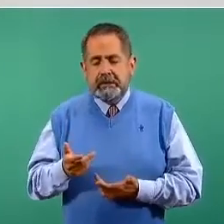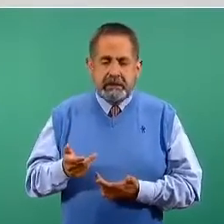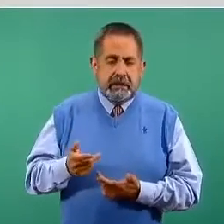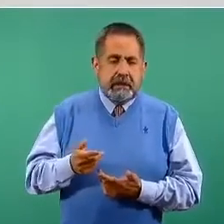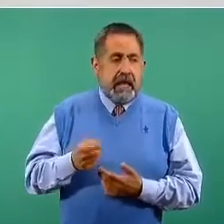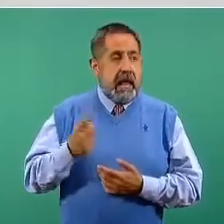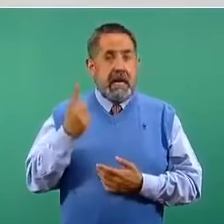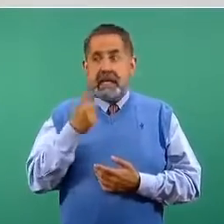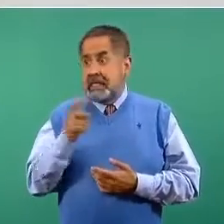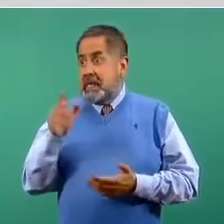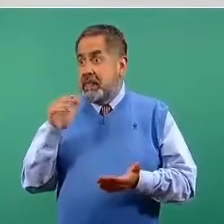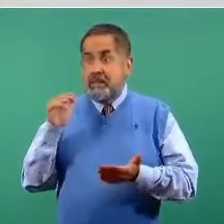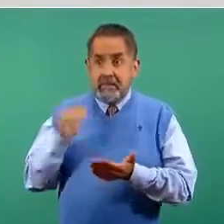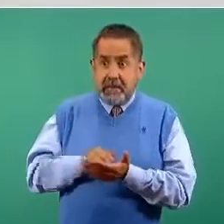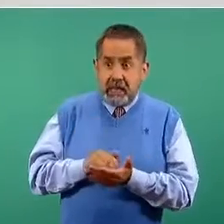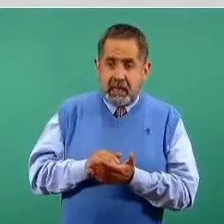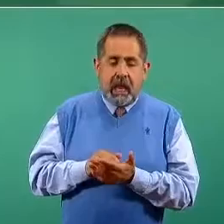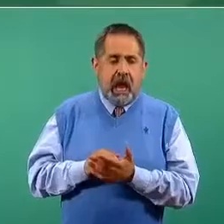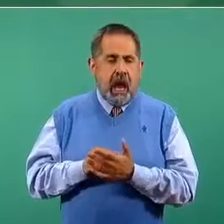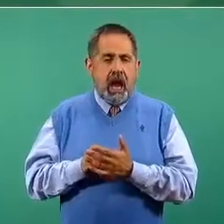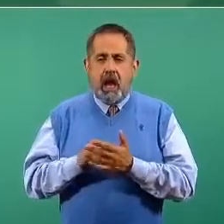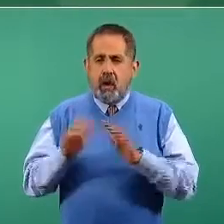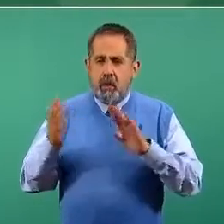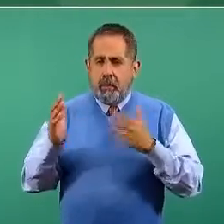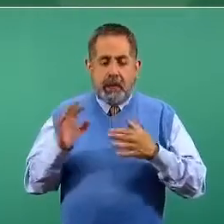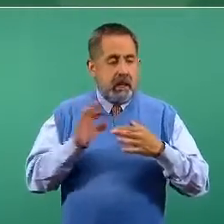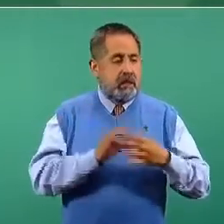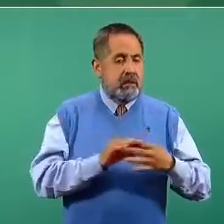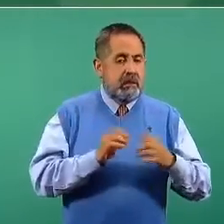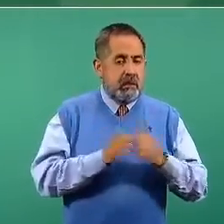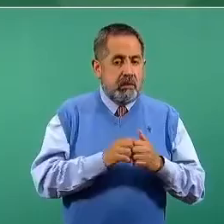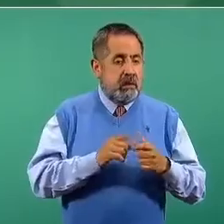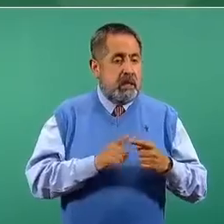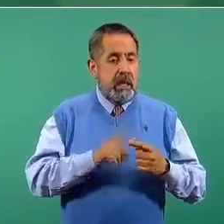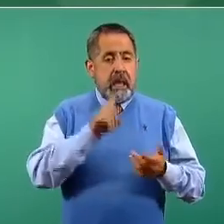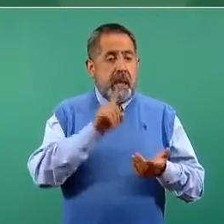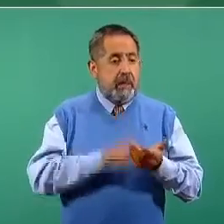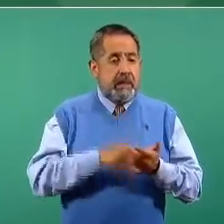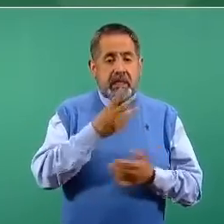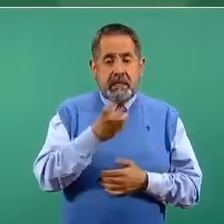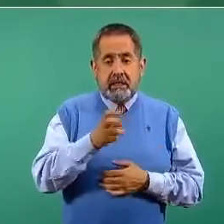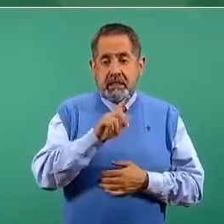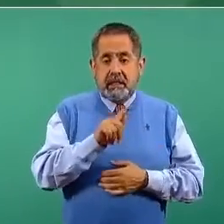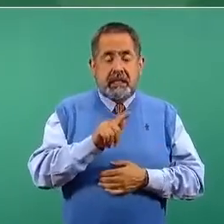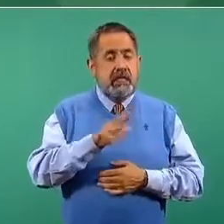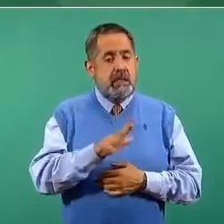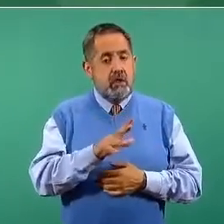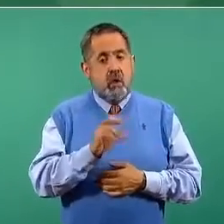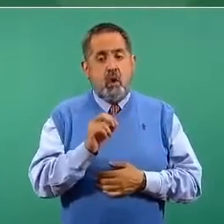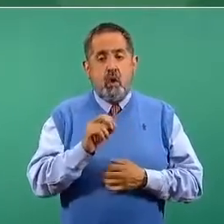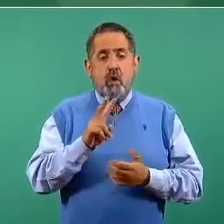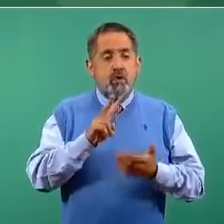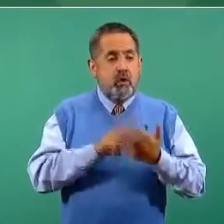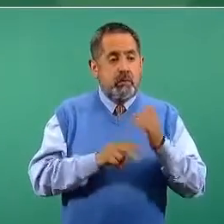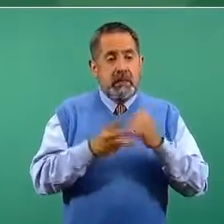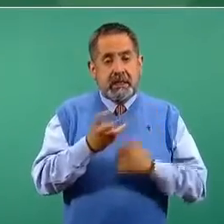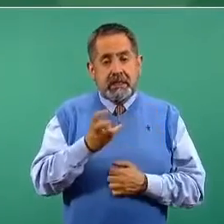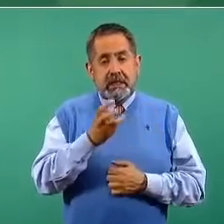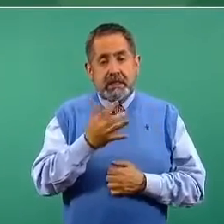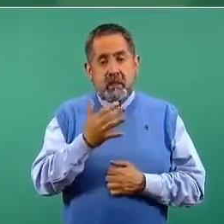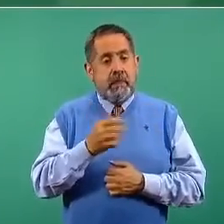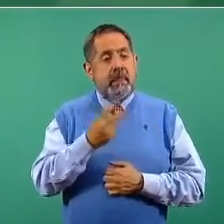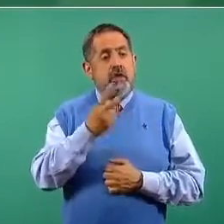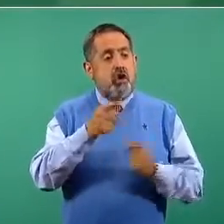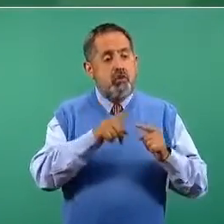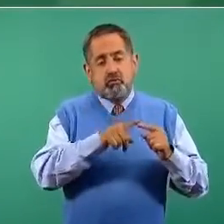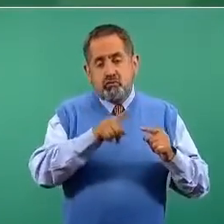cada 100,000 personas. Y si esto lo comparamos con tasas de 1.375 o